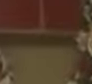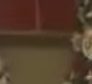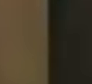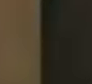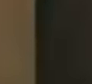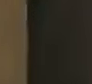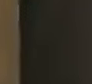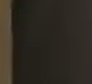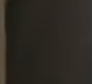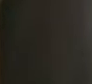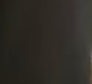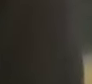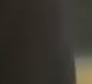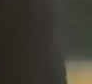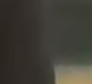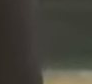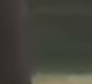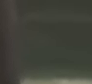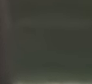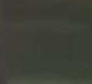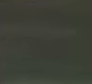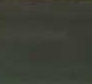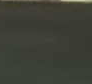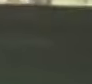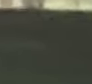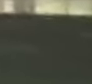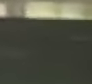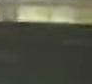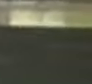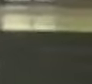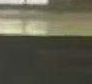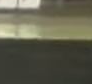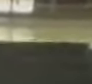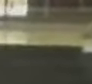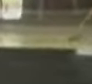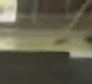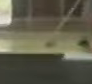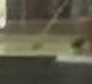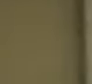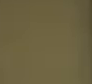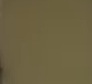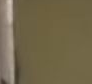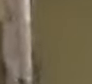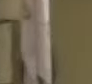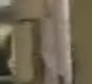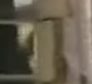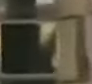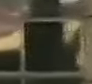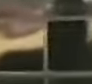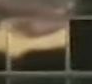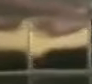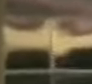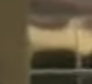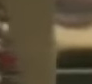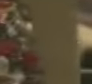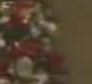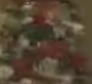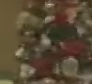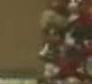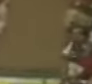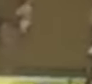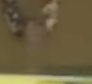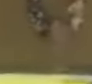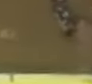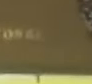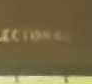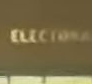y protagónico que hoy se ha visto enaltecido a través de estos procesos electorales, como bien él explicaba,